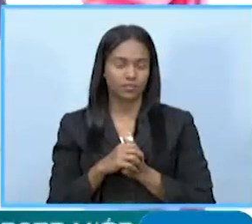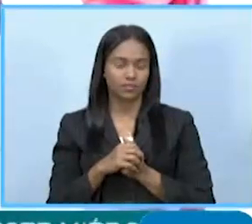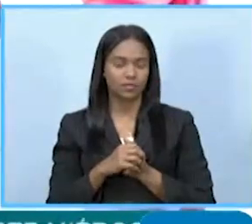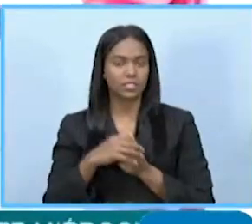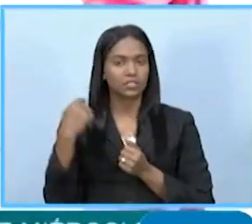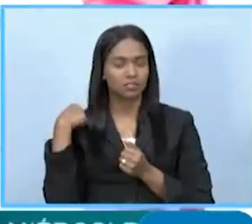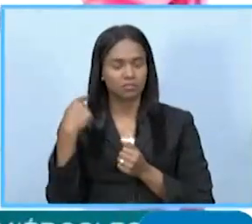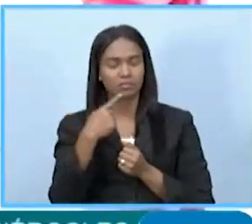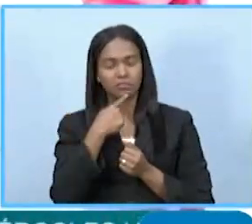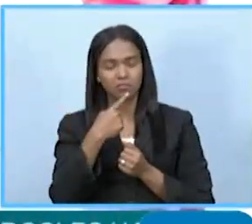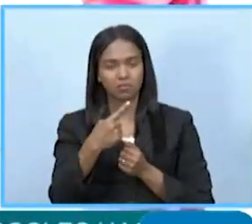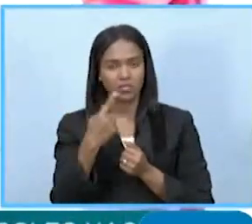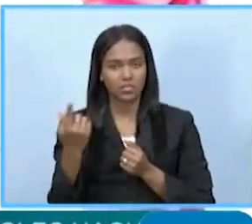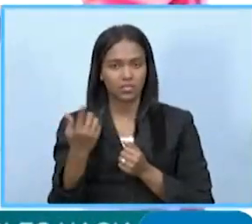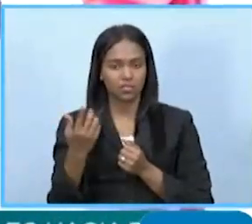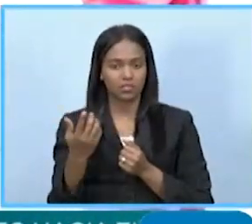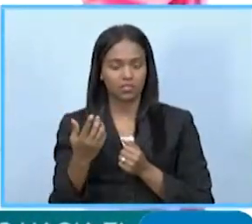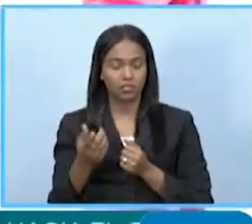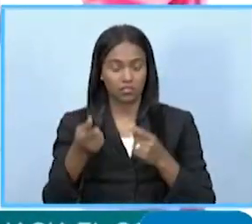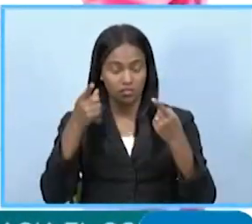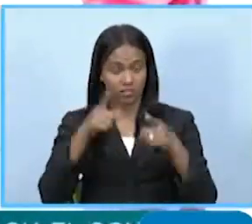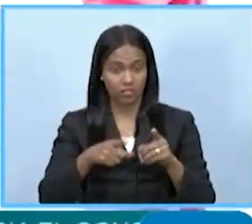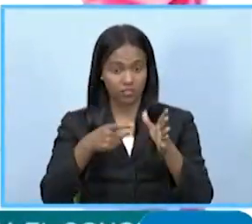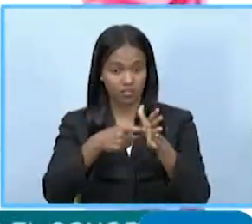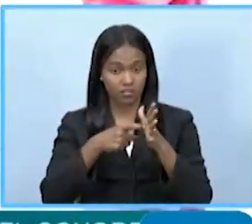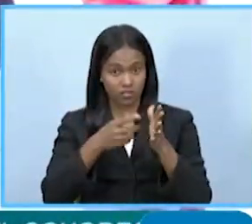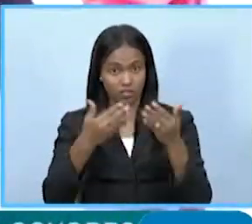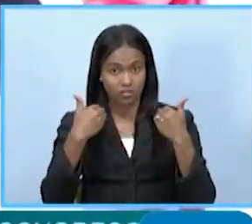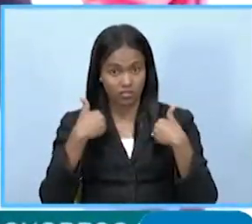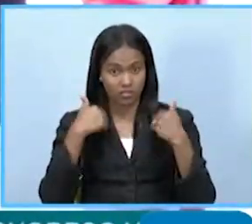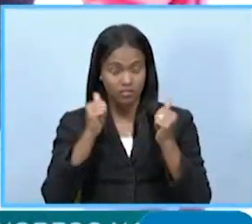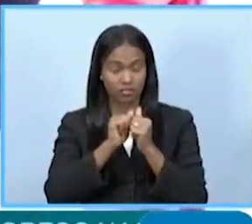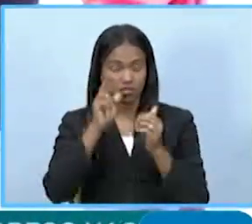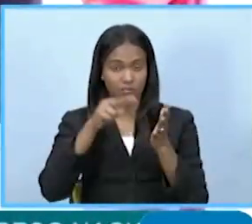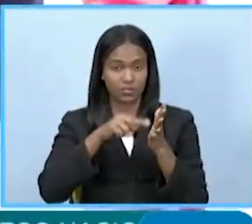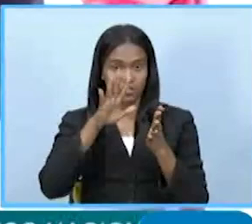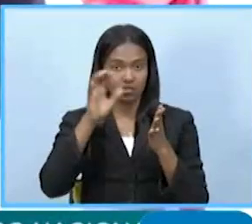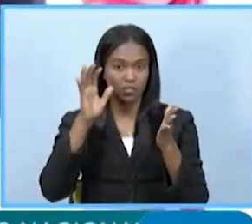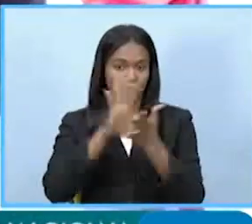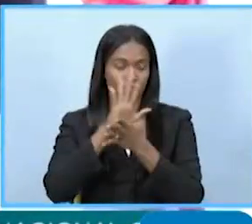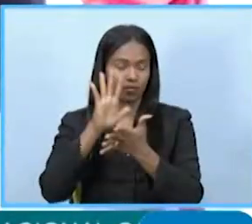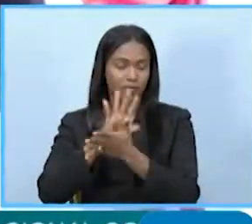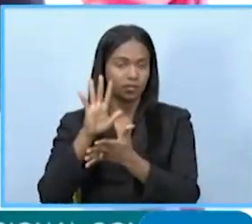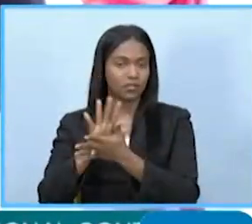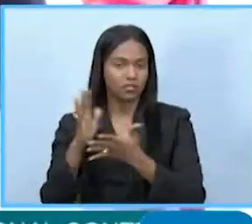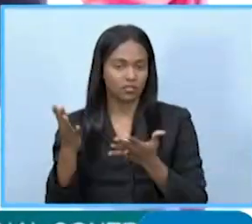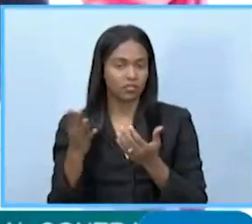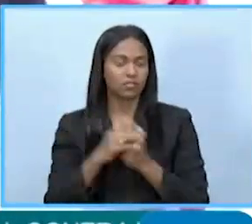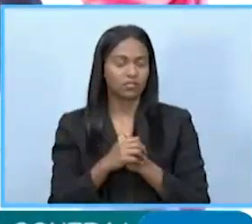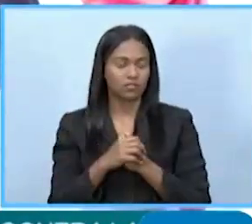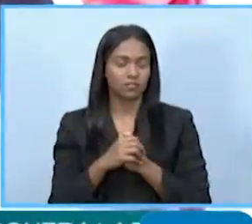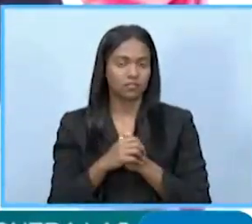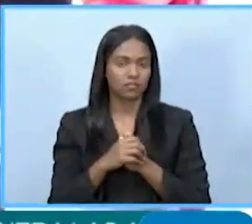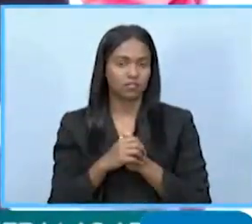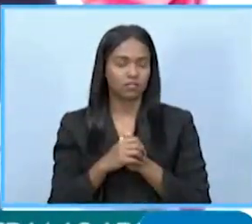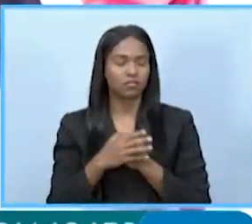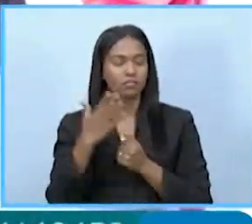Yo digo, a ver, el Quijote tiene 2.500 páginas, ¿sí?